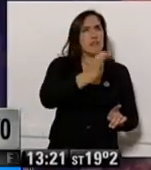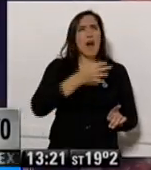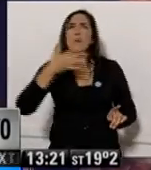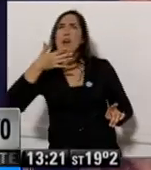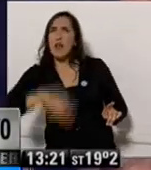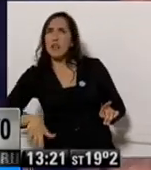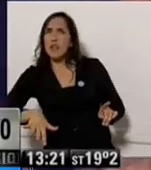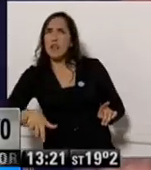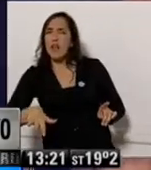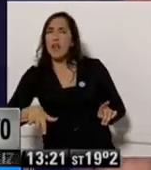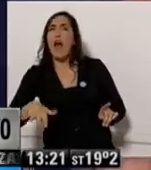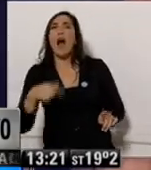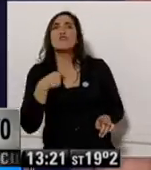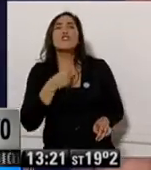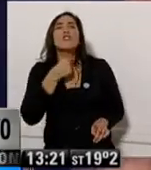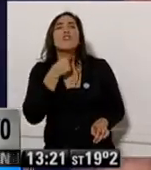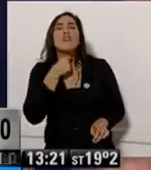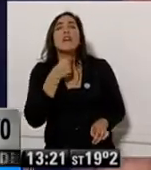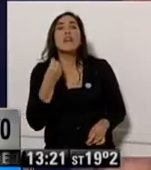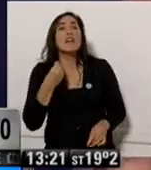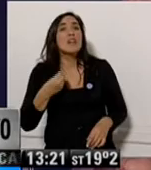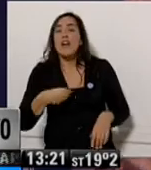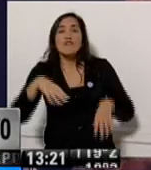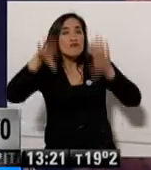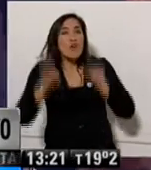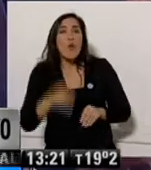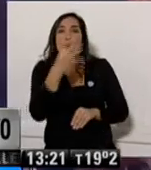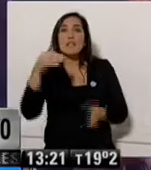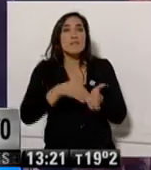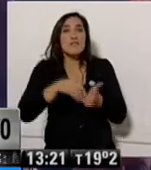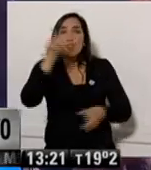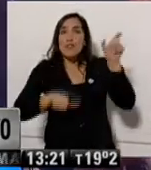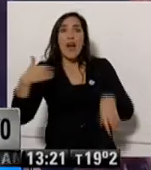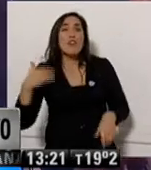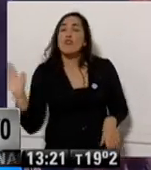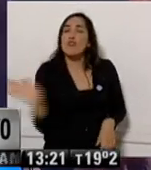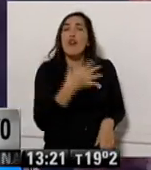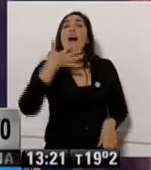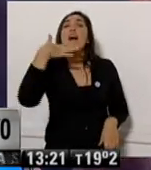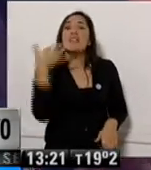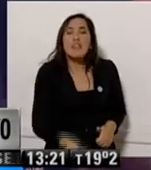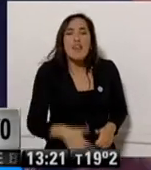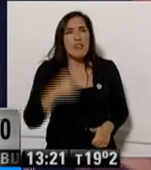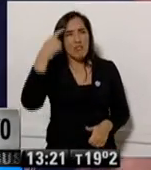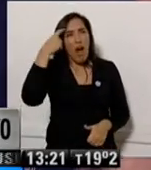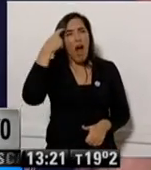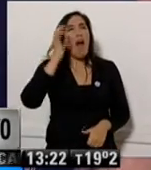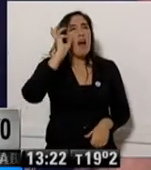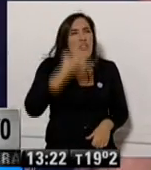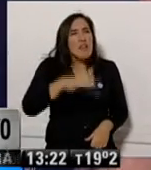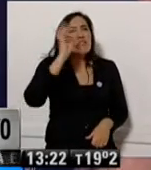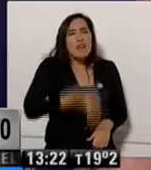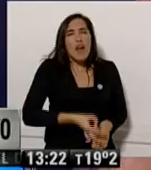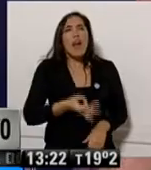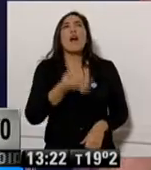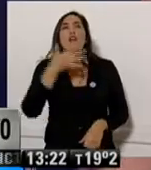Lo que yo quiero es finalmente que los 40 millones de argentinos entiendan y comprendan cuáles y